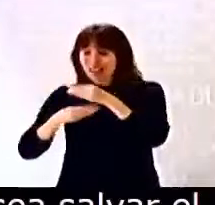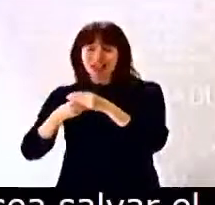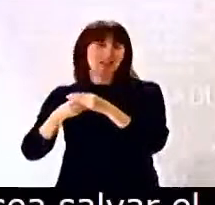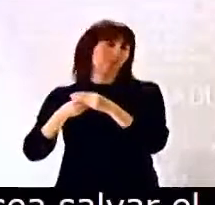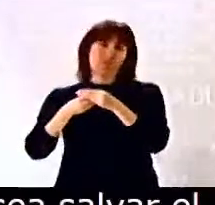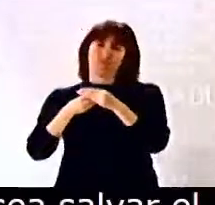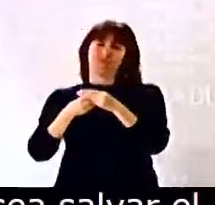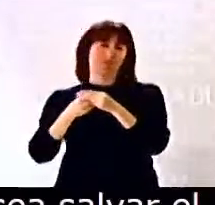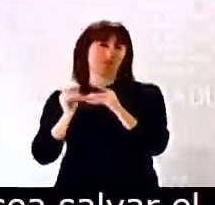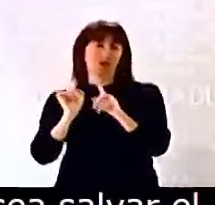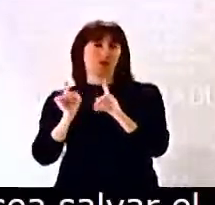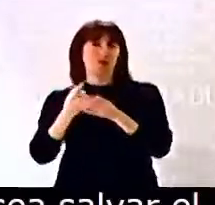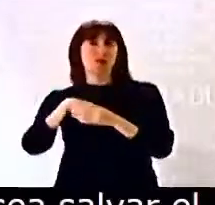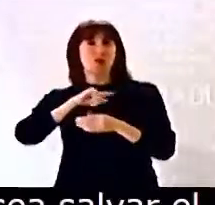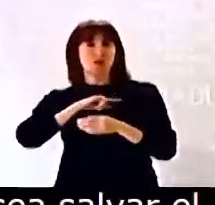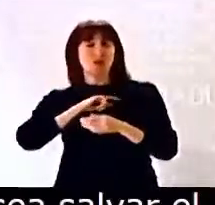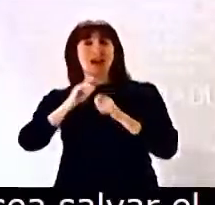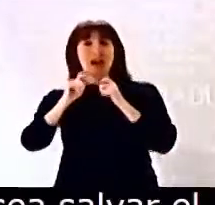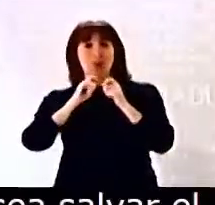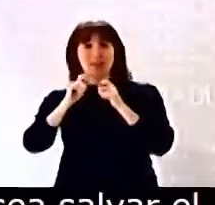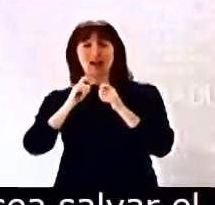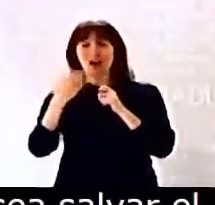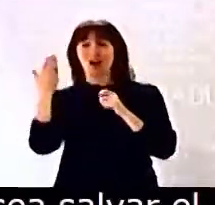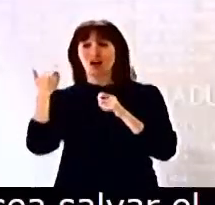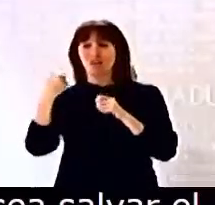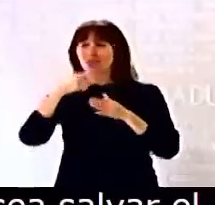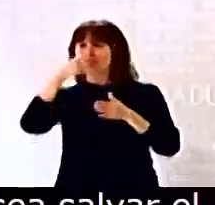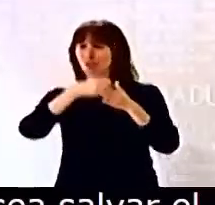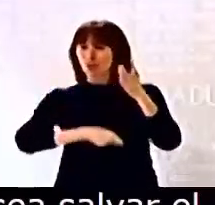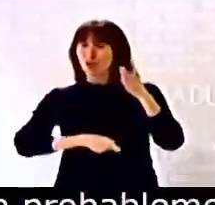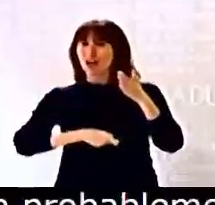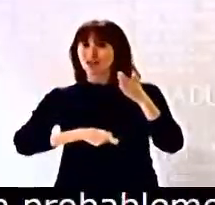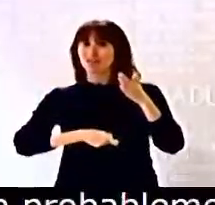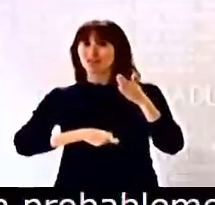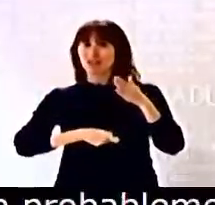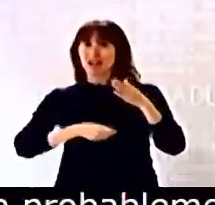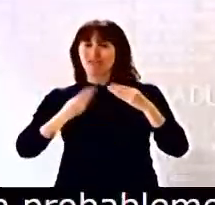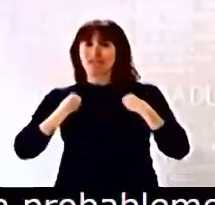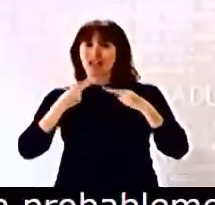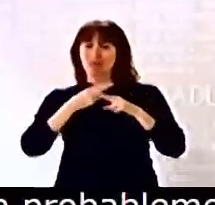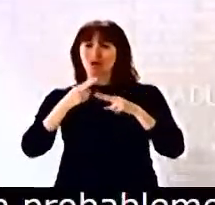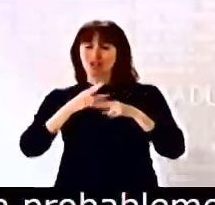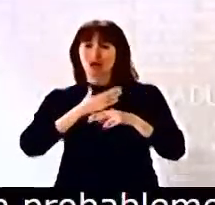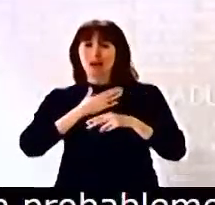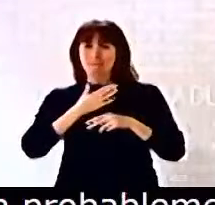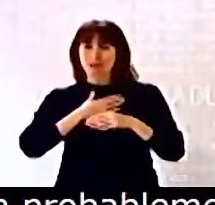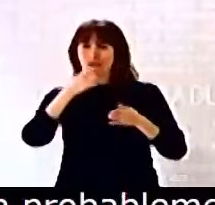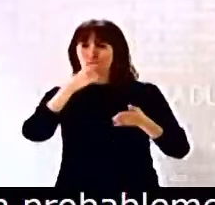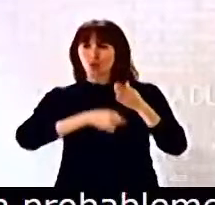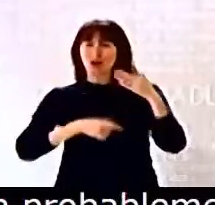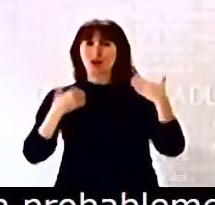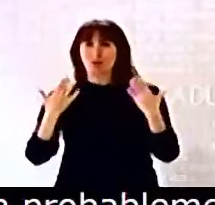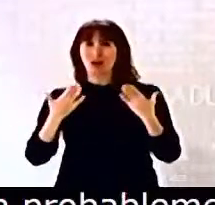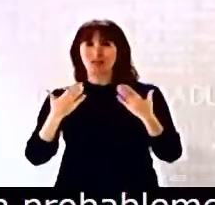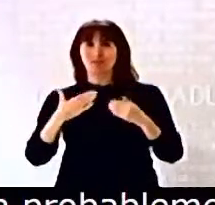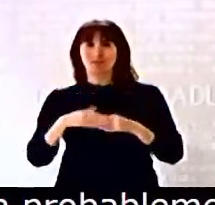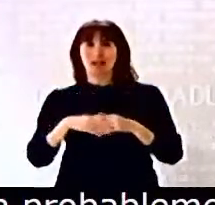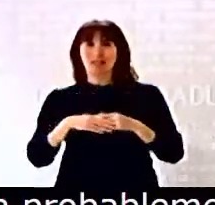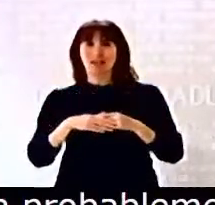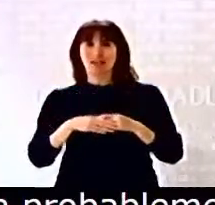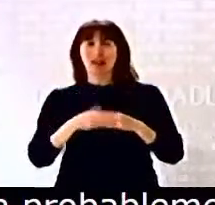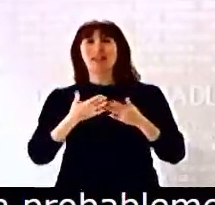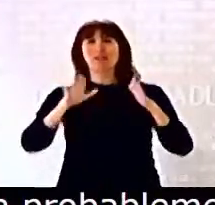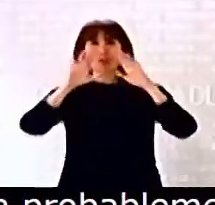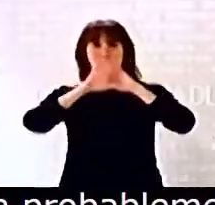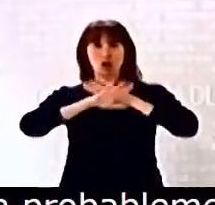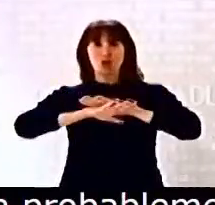dije en la rueda de prensa probablemente más dura que he dado en mi vida política, que fue la del día de Nochevieja, que no